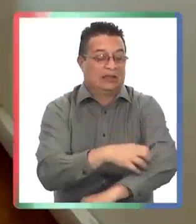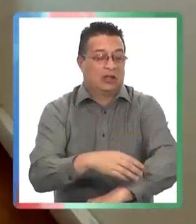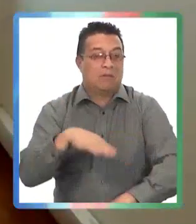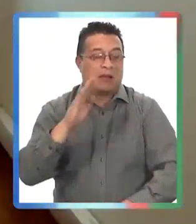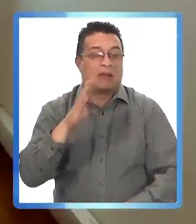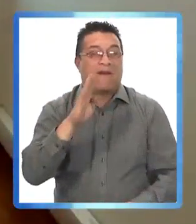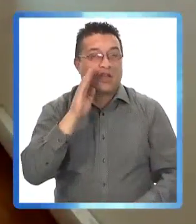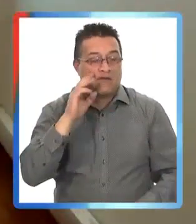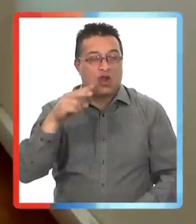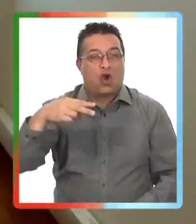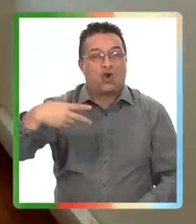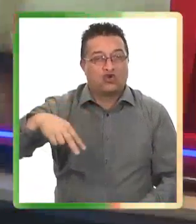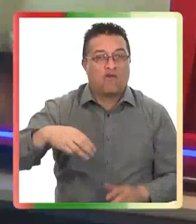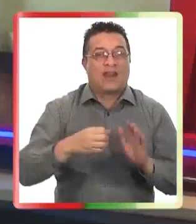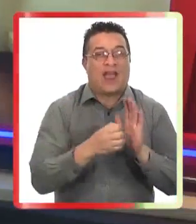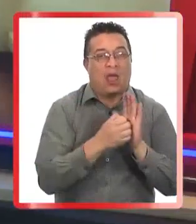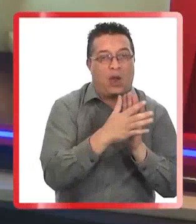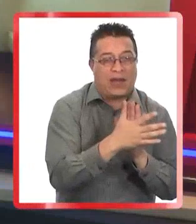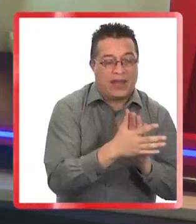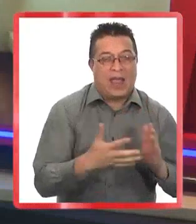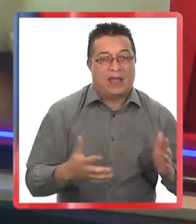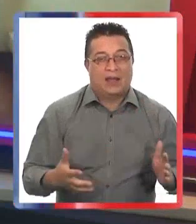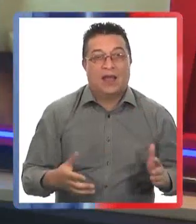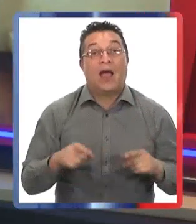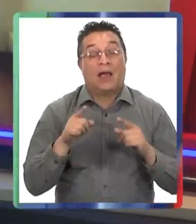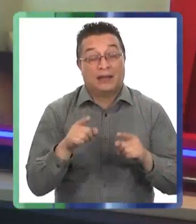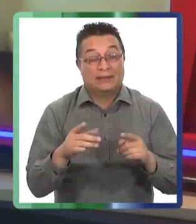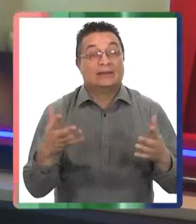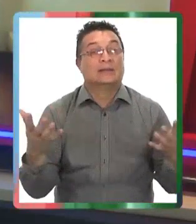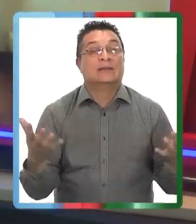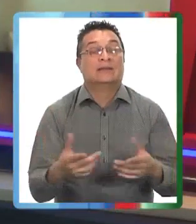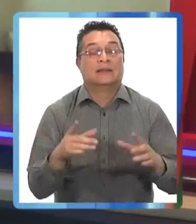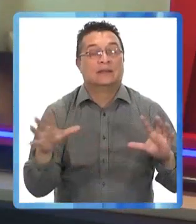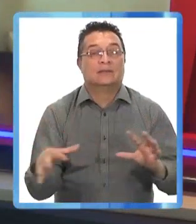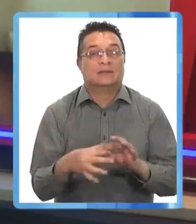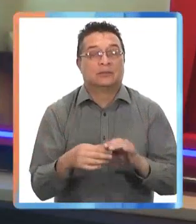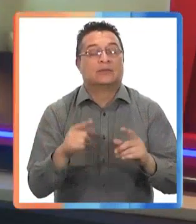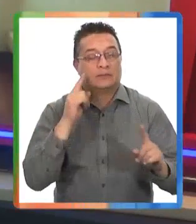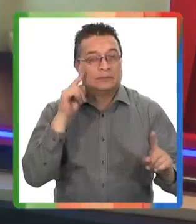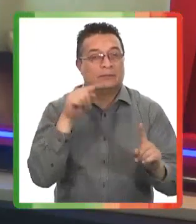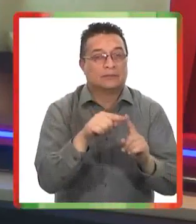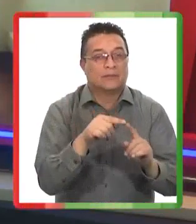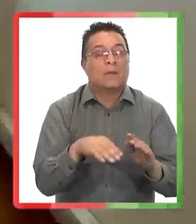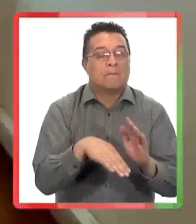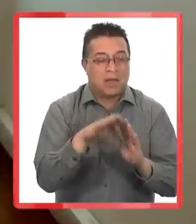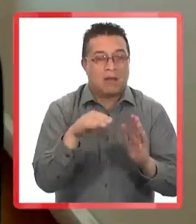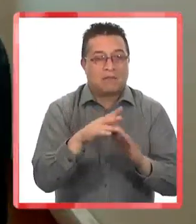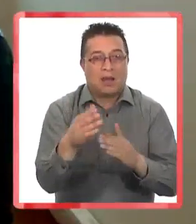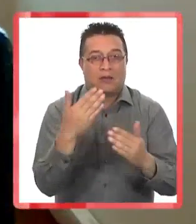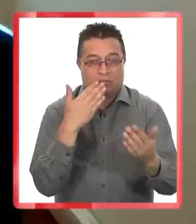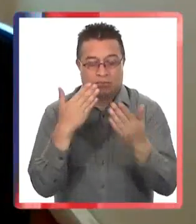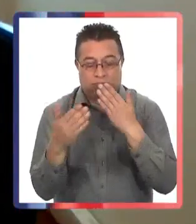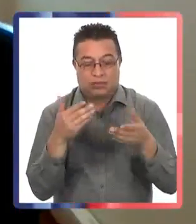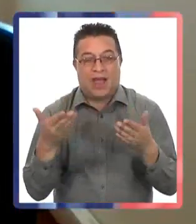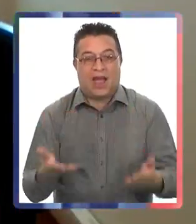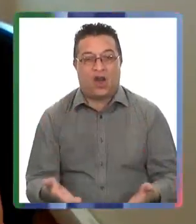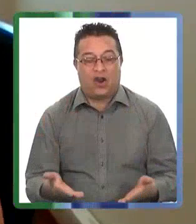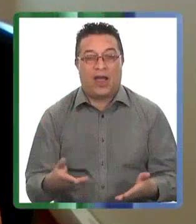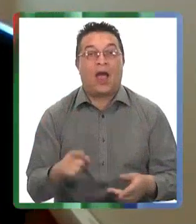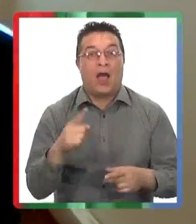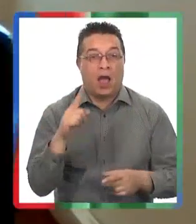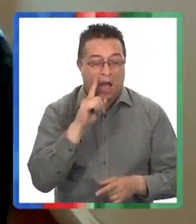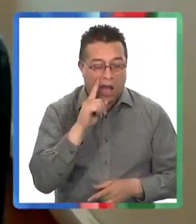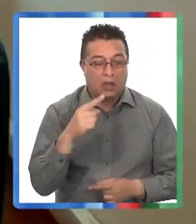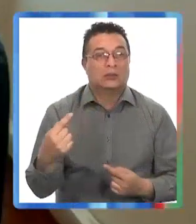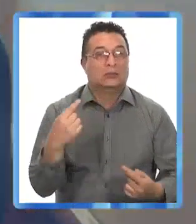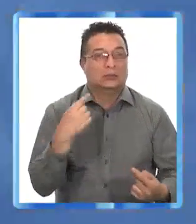Biobío, Ñuble y la Araucanía, que justamente ponen el foco en varias de las cosas que hemos estado conversando. Hay una afectación